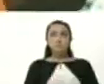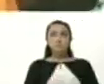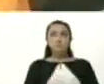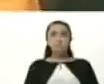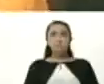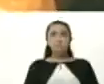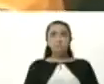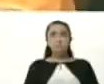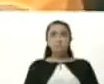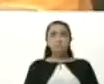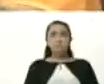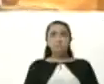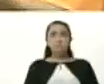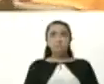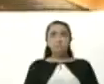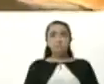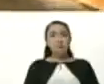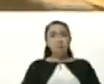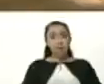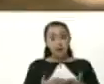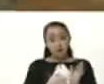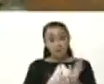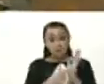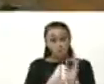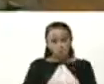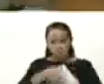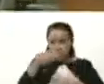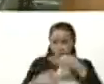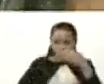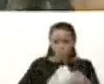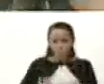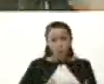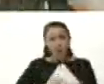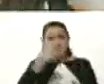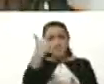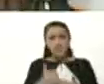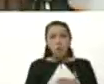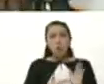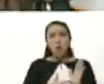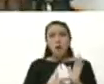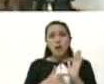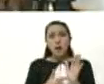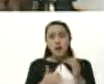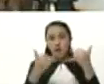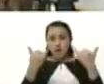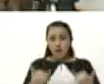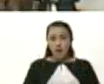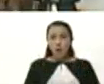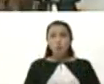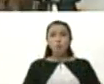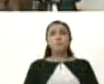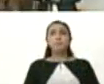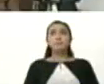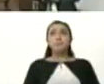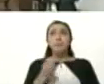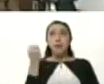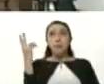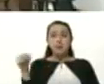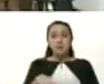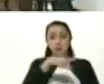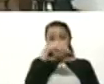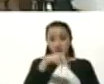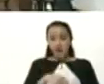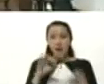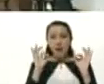quien daba sus aportes referente a este proyecto de acuerdo que es presentado en este momento a la plenaria parlamentaria, que tiene